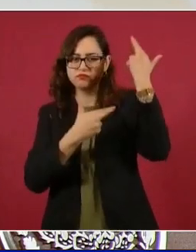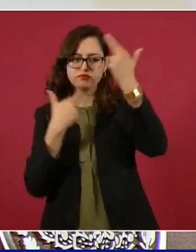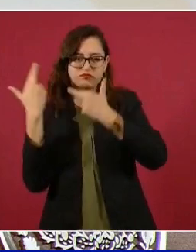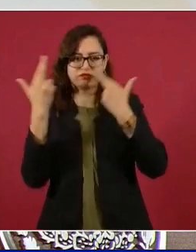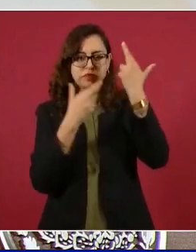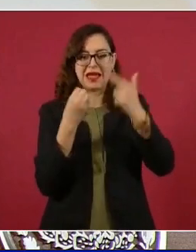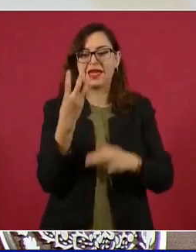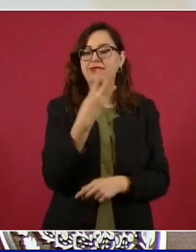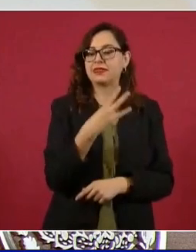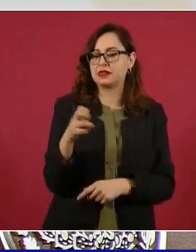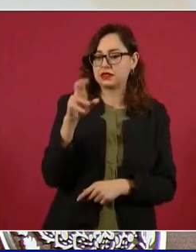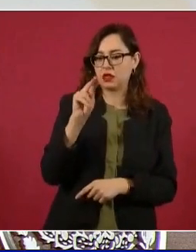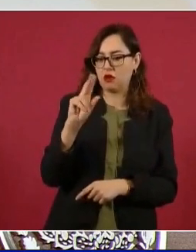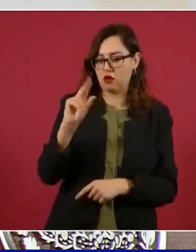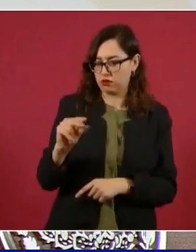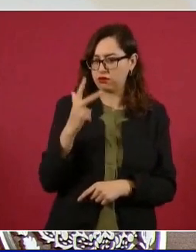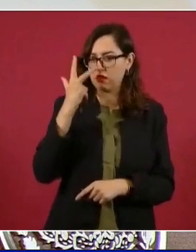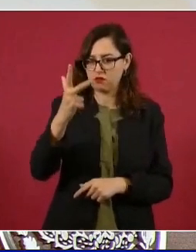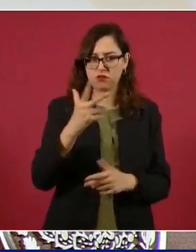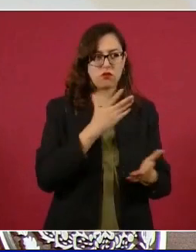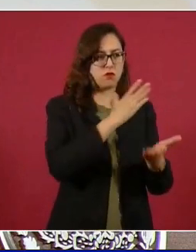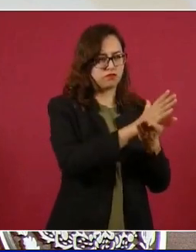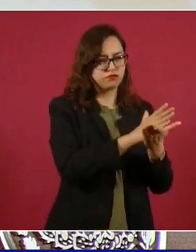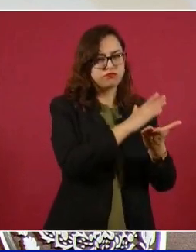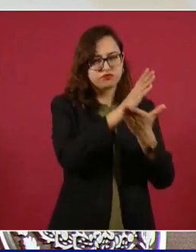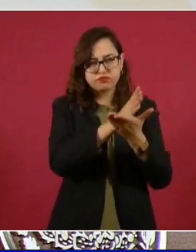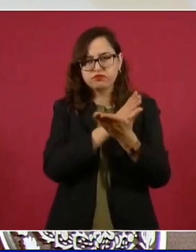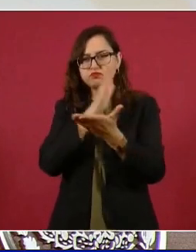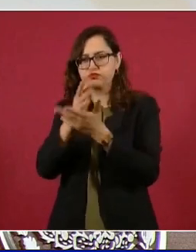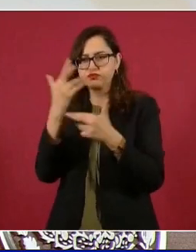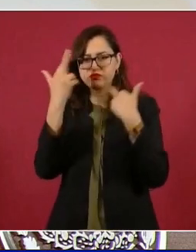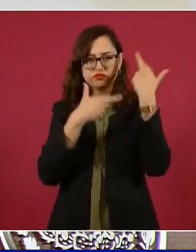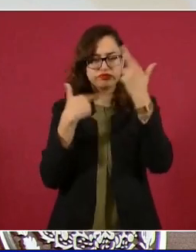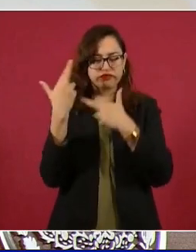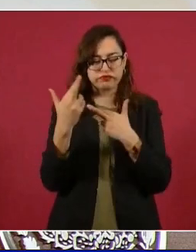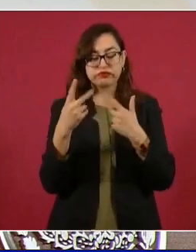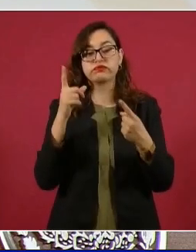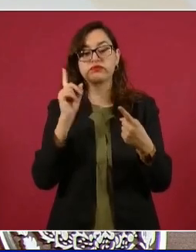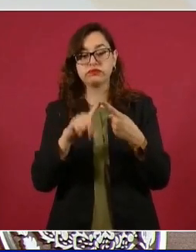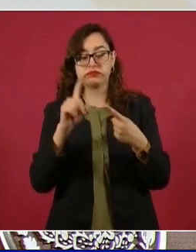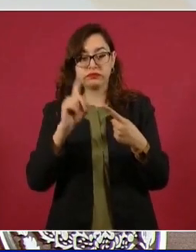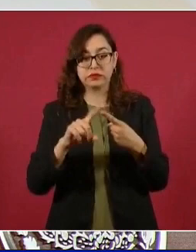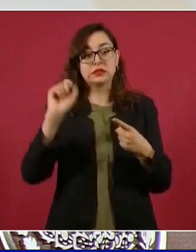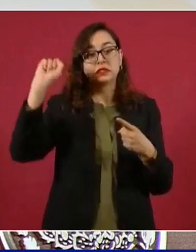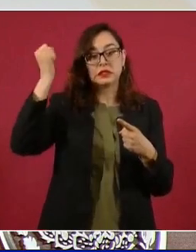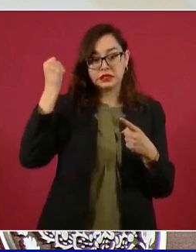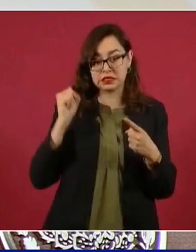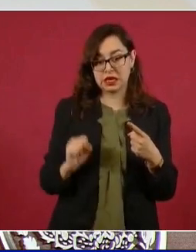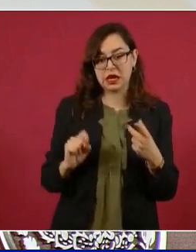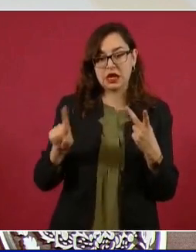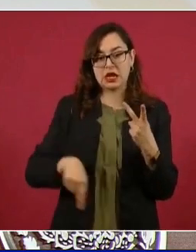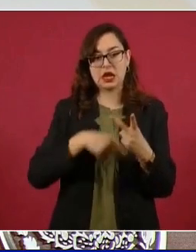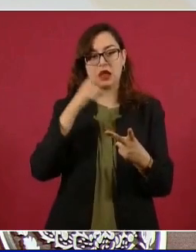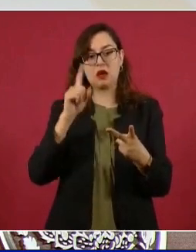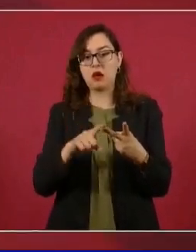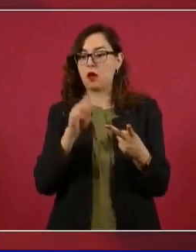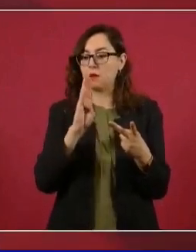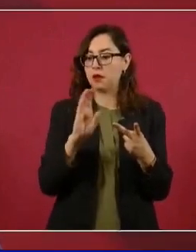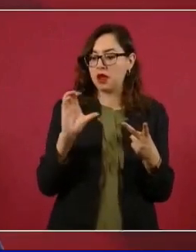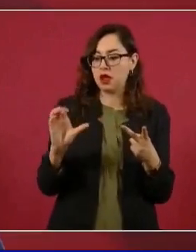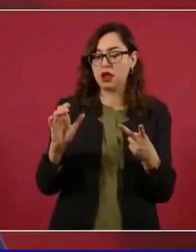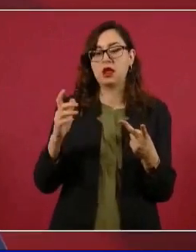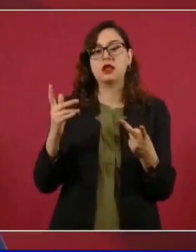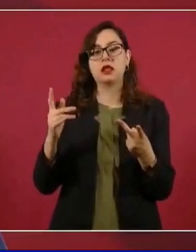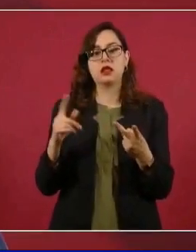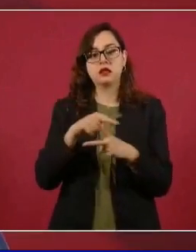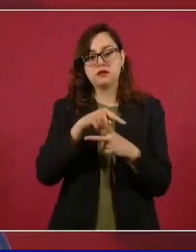388 visitas o verificaciones. Dos gasolineras, una en Culiacán, Sinaloa, y una en Tijuana, Baja California, no se